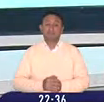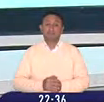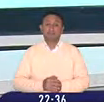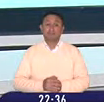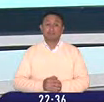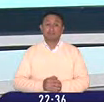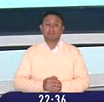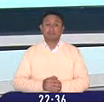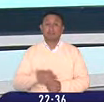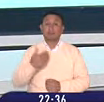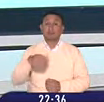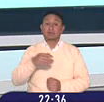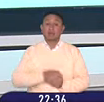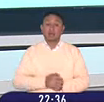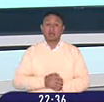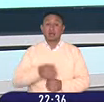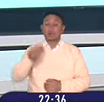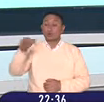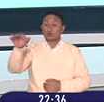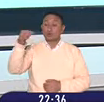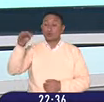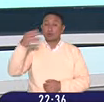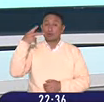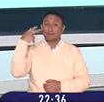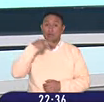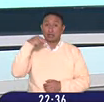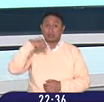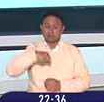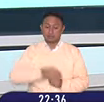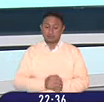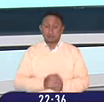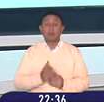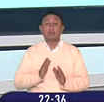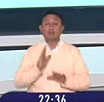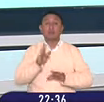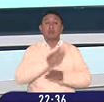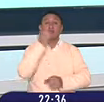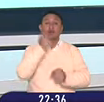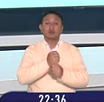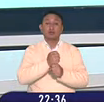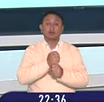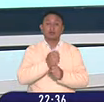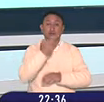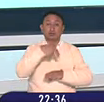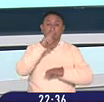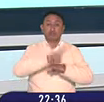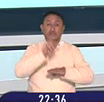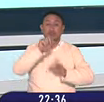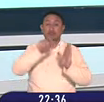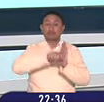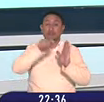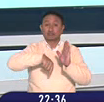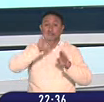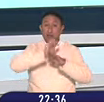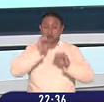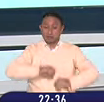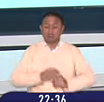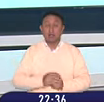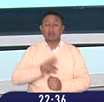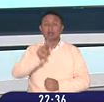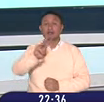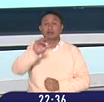Por supuesta falsificación y uso de documento falso, pide la Federación Nacional de Abogados del Ecuador sea investigado Wilman